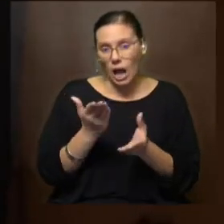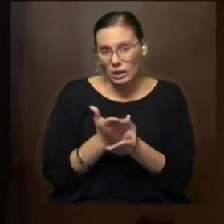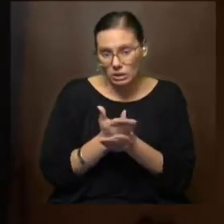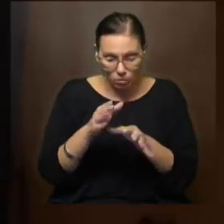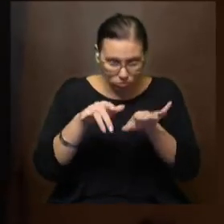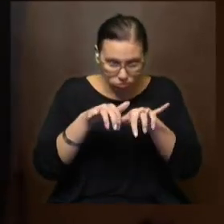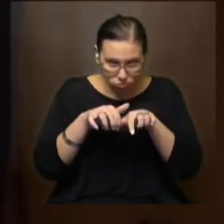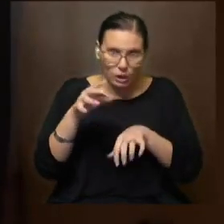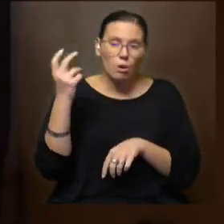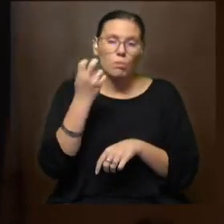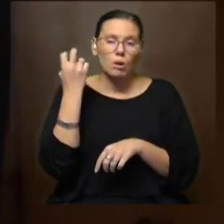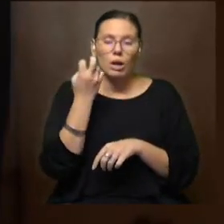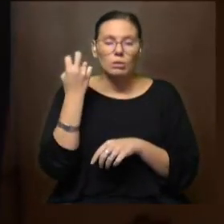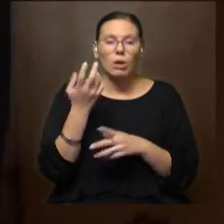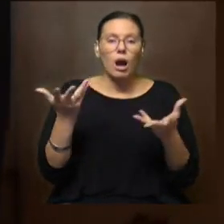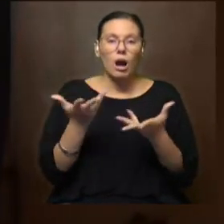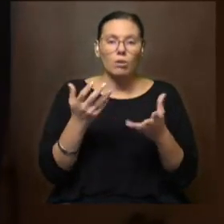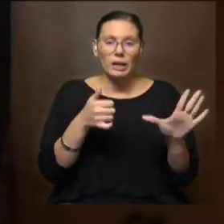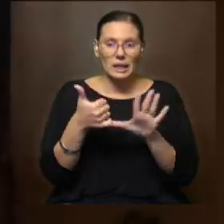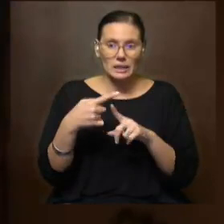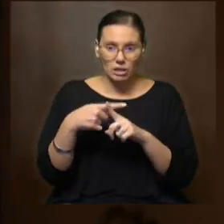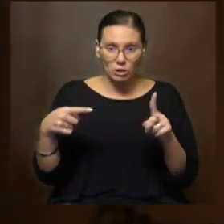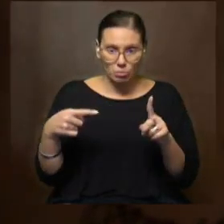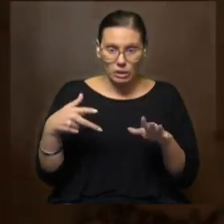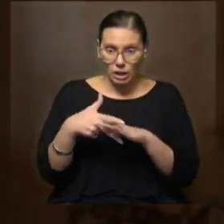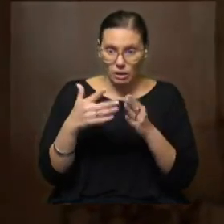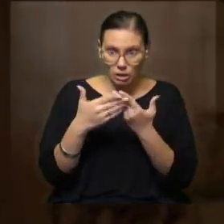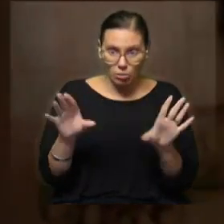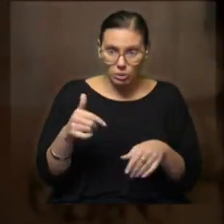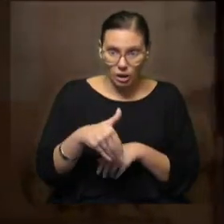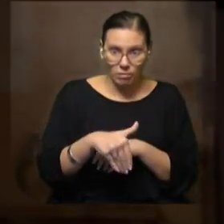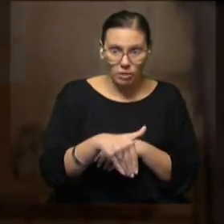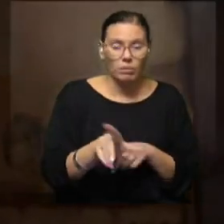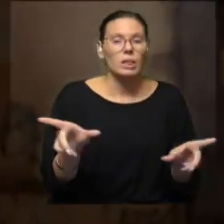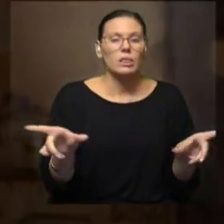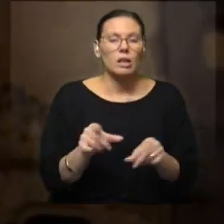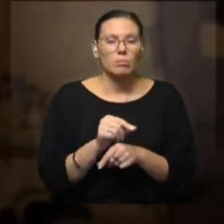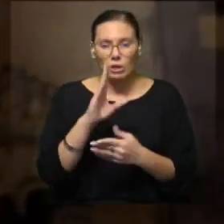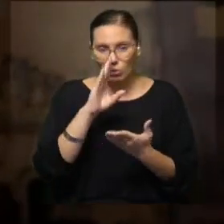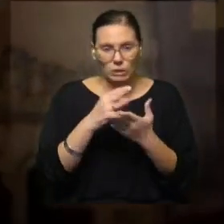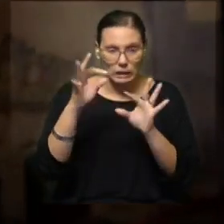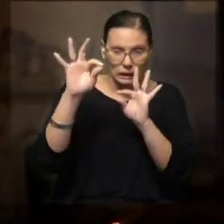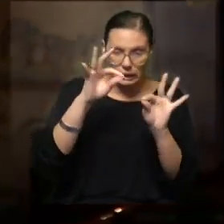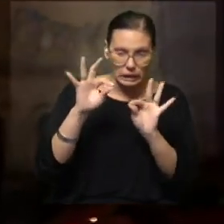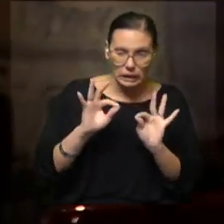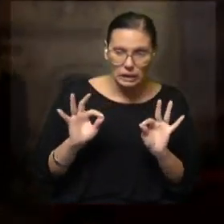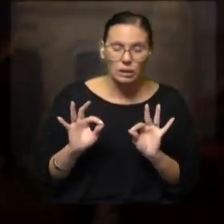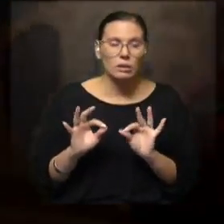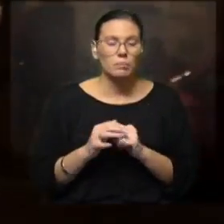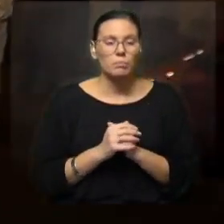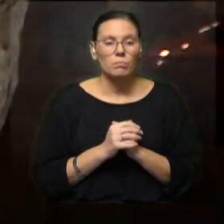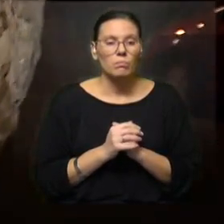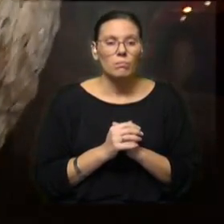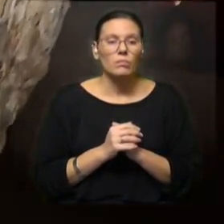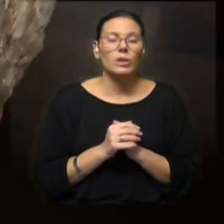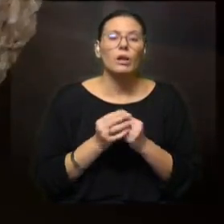Sí, sí. Y bueno, ahora 6:30 se inaugura, ya estamos ahí terminando, están ultimando detalles.